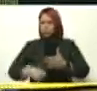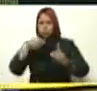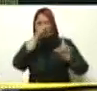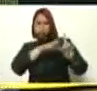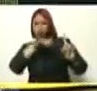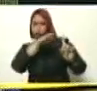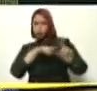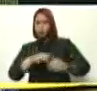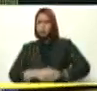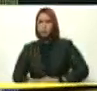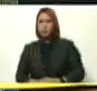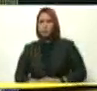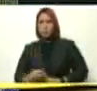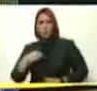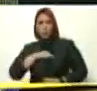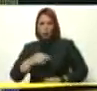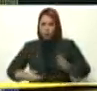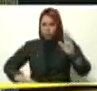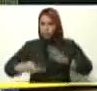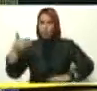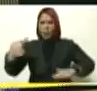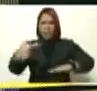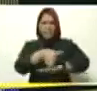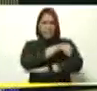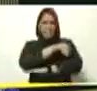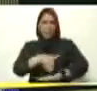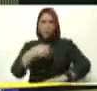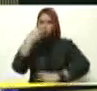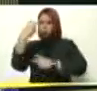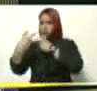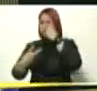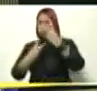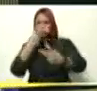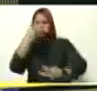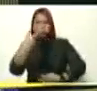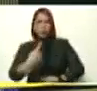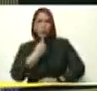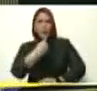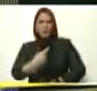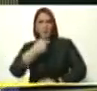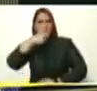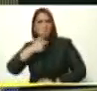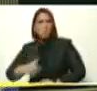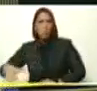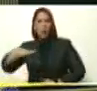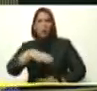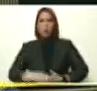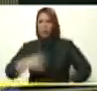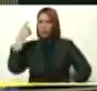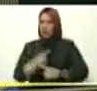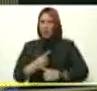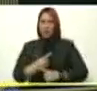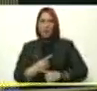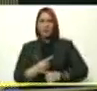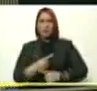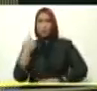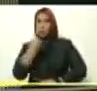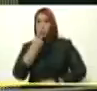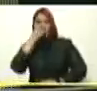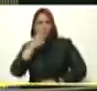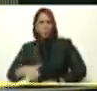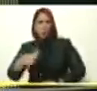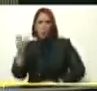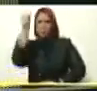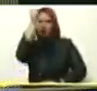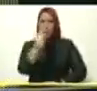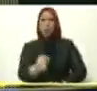manipular. Nos fuimos por las calles del medio a decirle que el pueblo decida, porque solo el pueblo pone